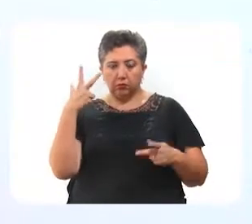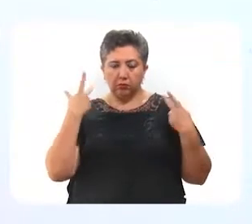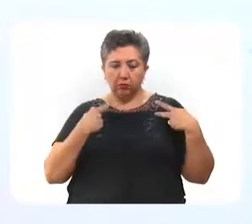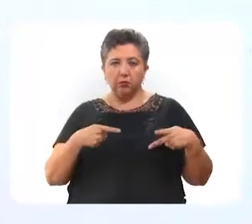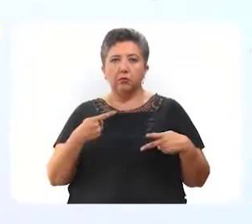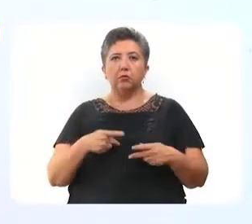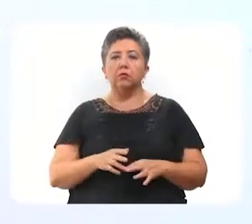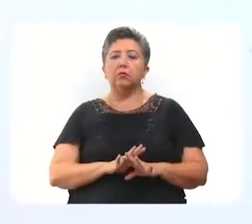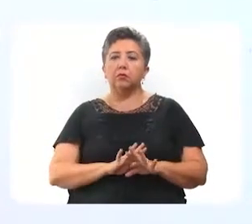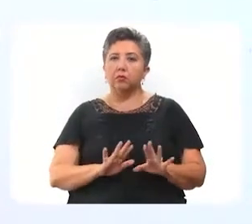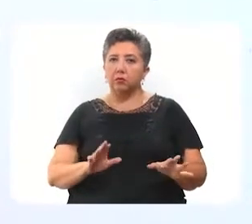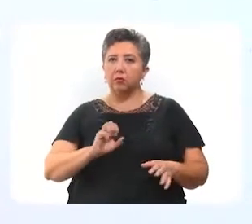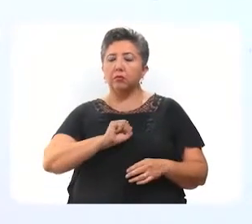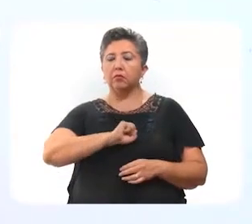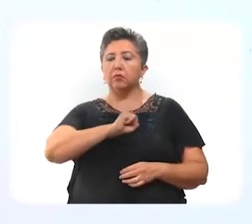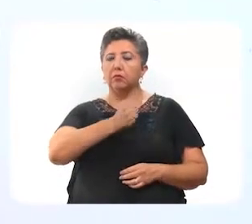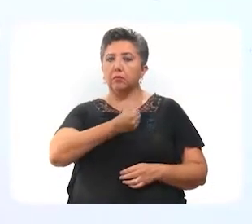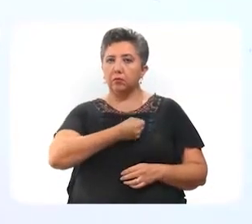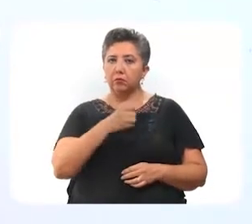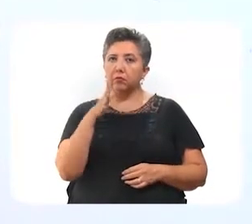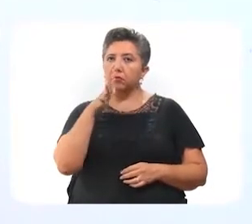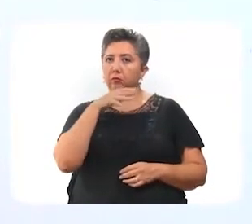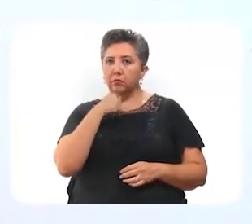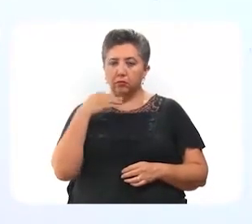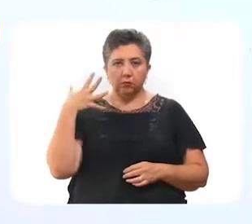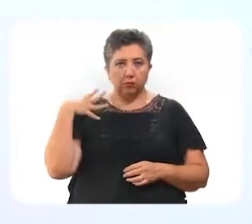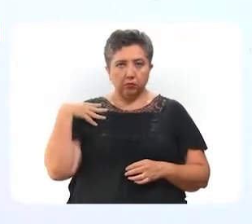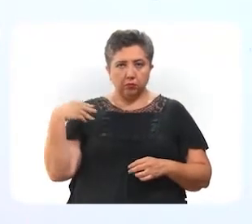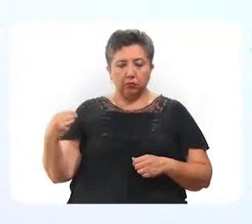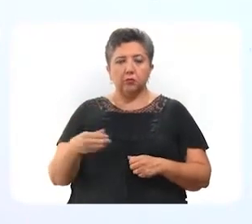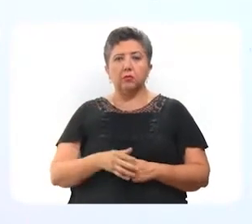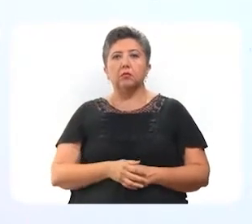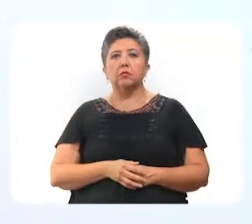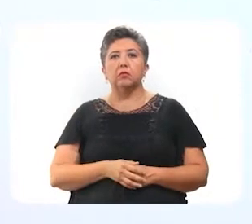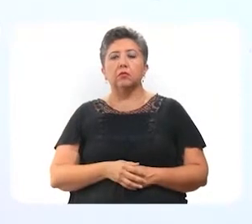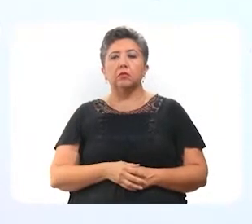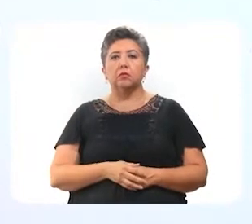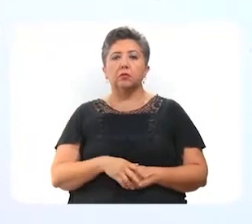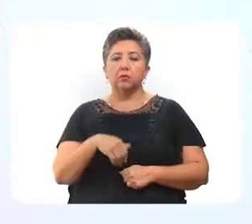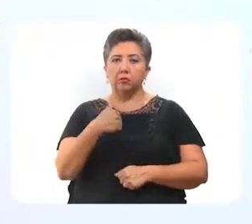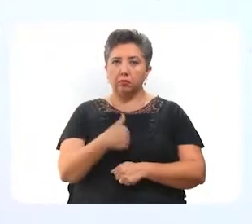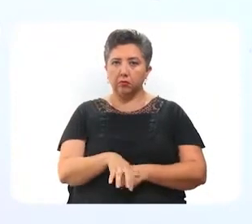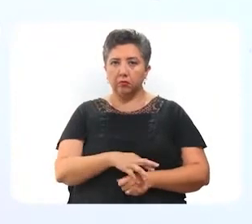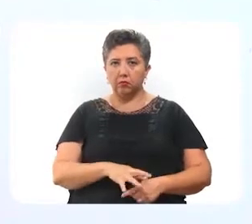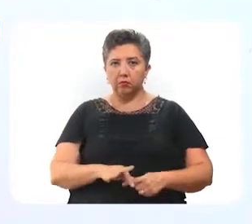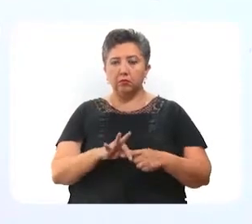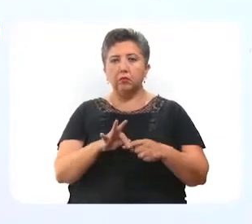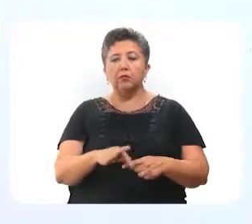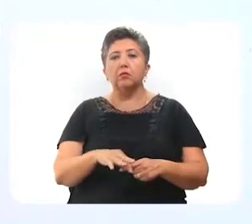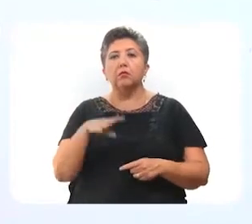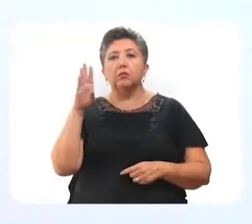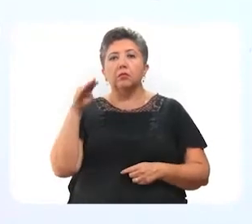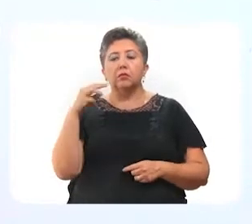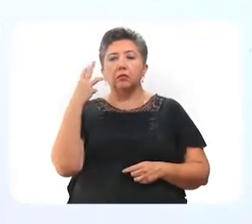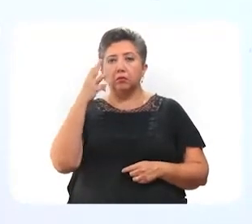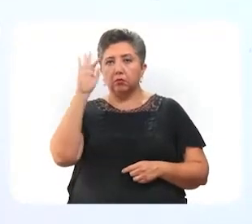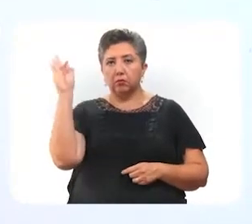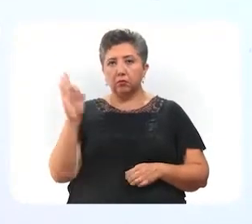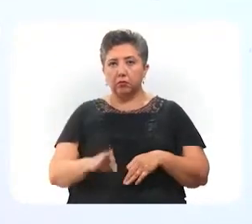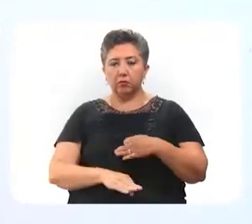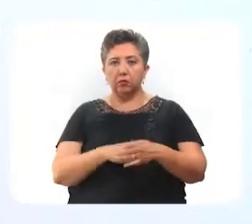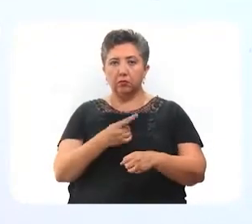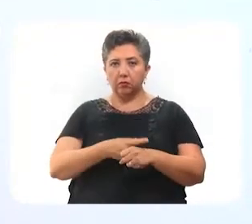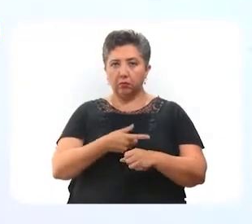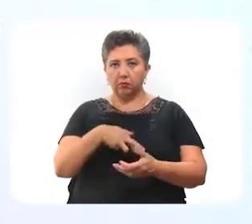102.468 pacientes ya se recuperaron, no presentan síntomas ni pueden contagiar. Esta cifra representa el 93%